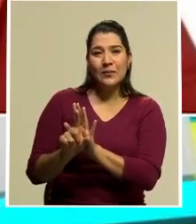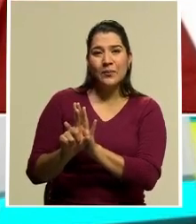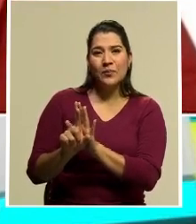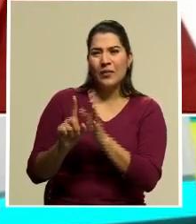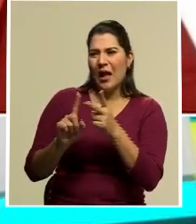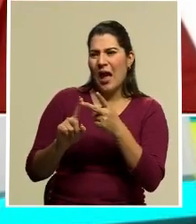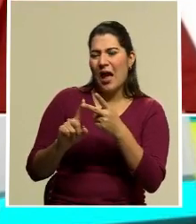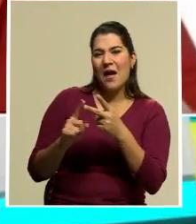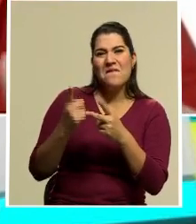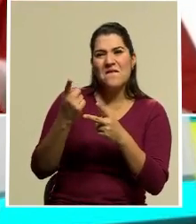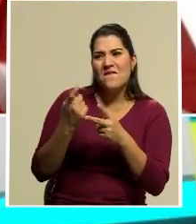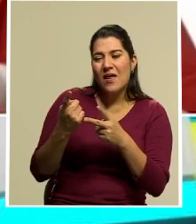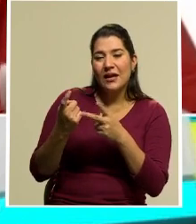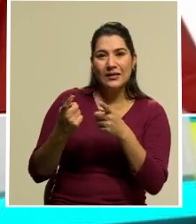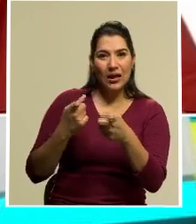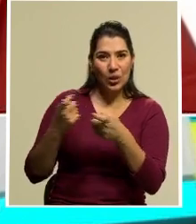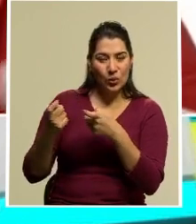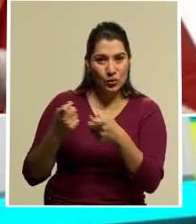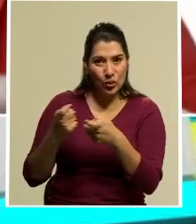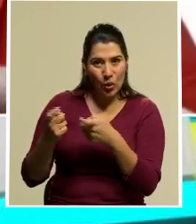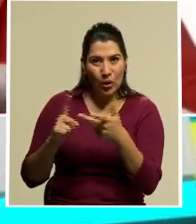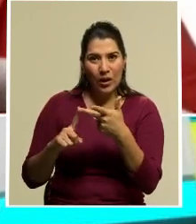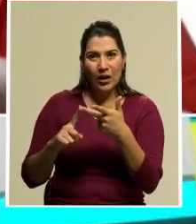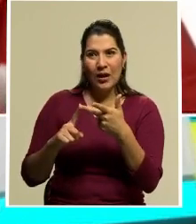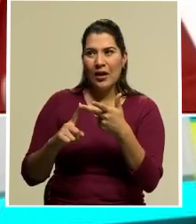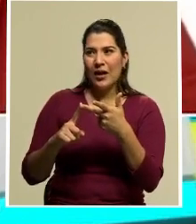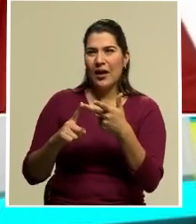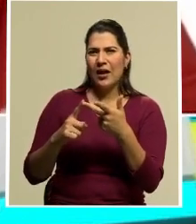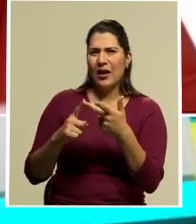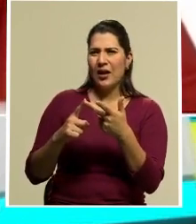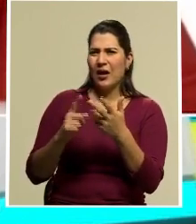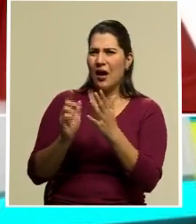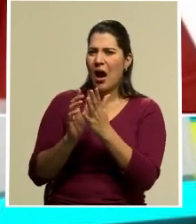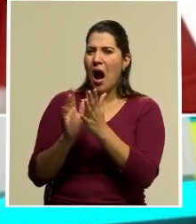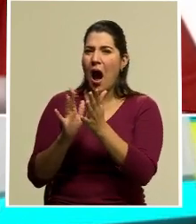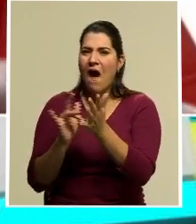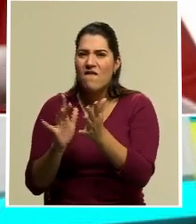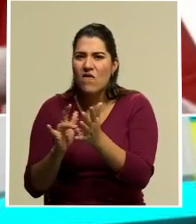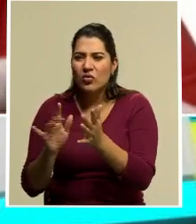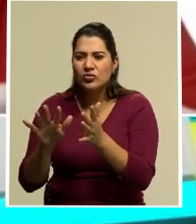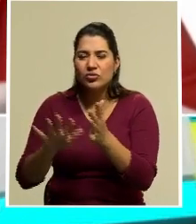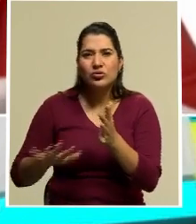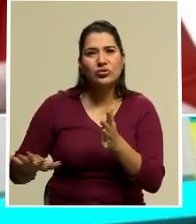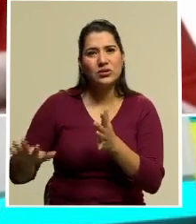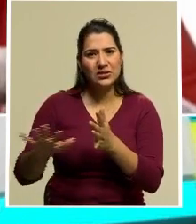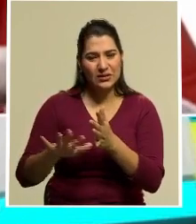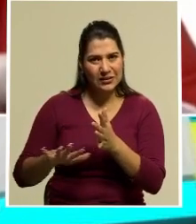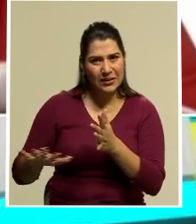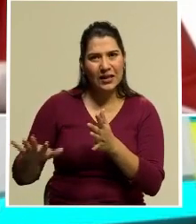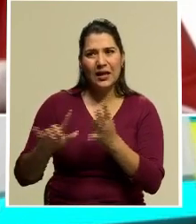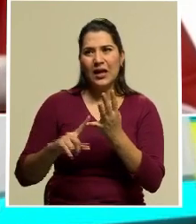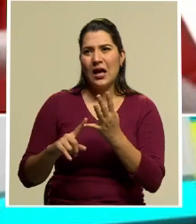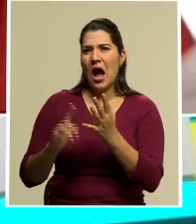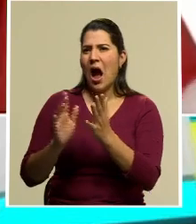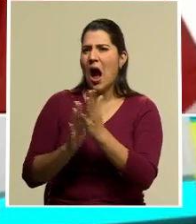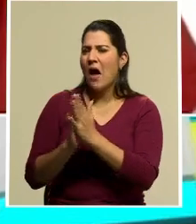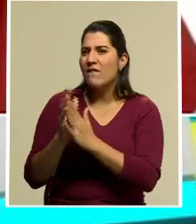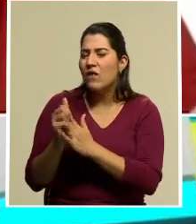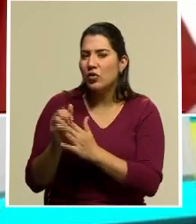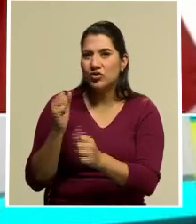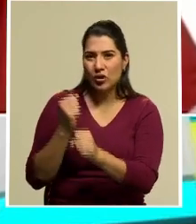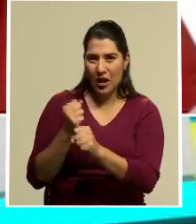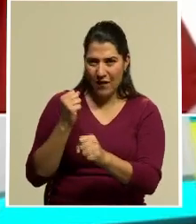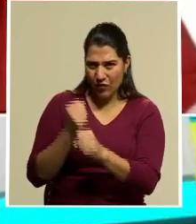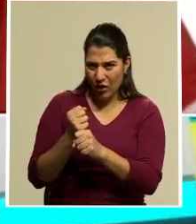de falta de controles, de prostitución en el lugar, de abusos laborales. Cuando usted